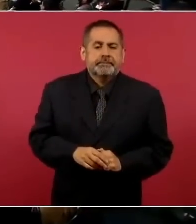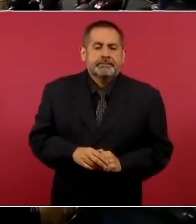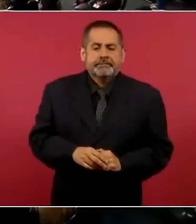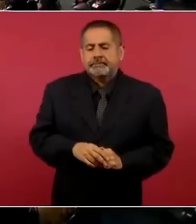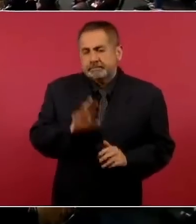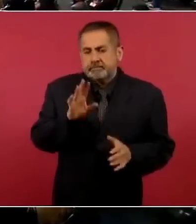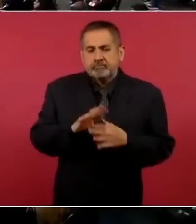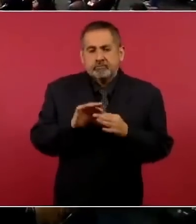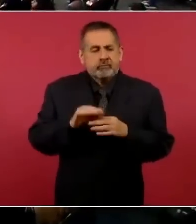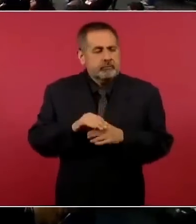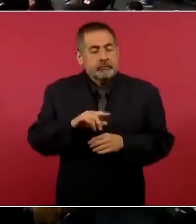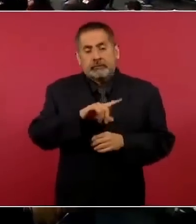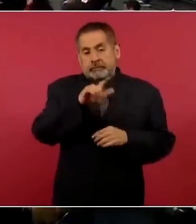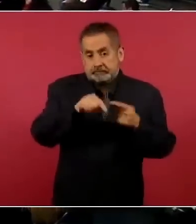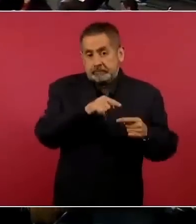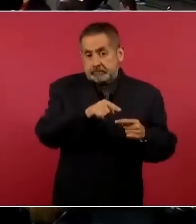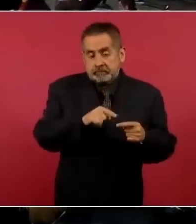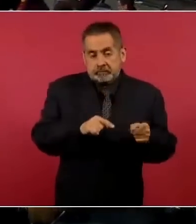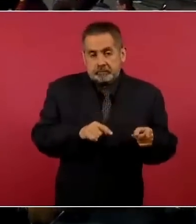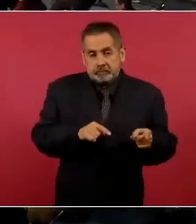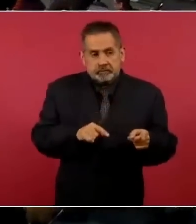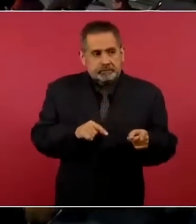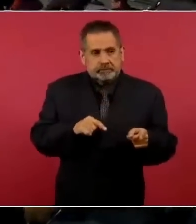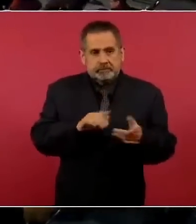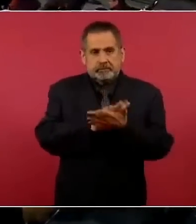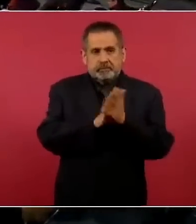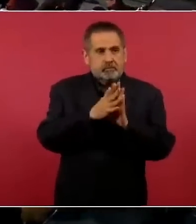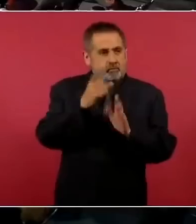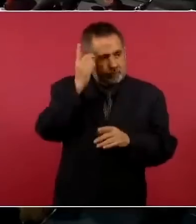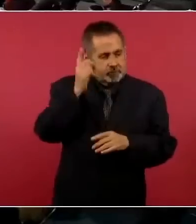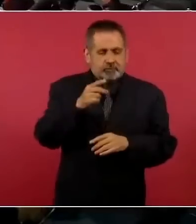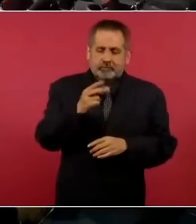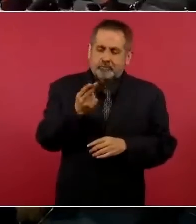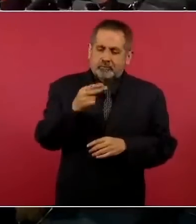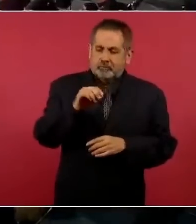bueno, se volvió después dueño del 1+1.